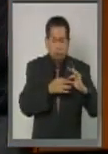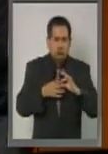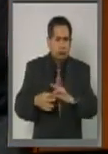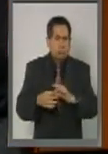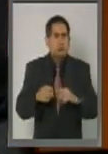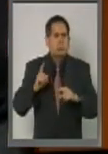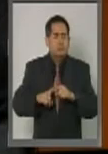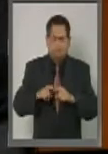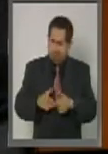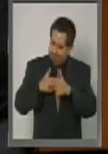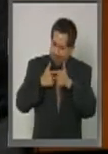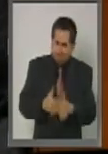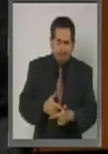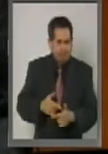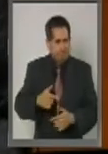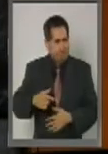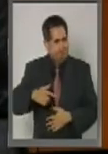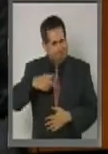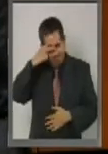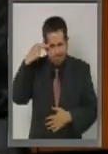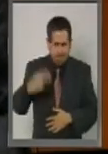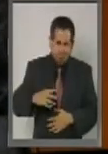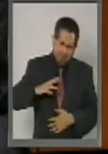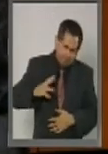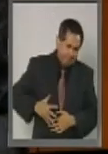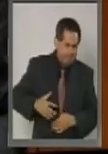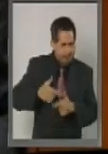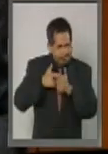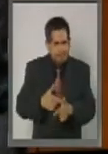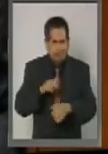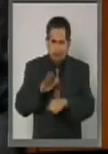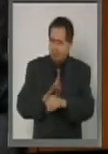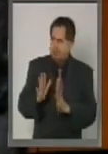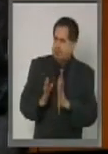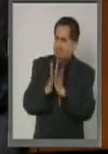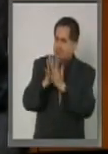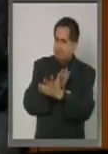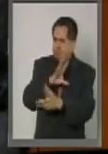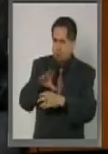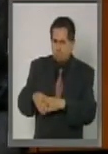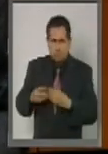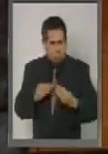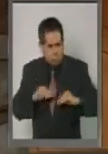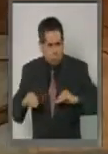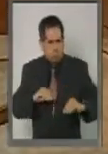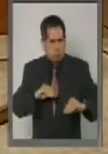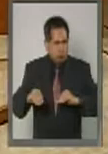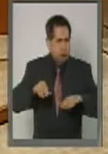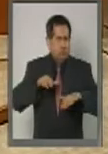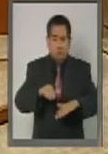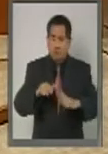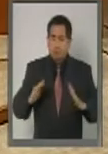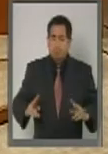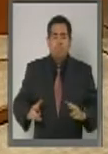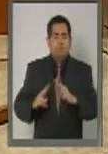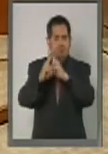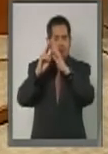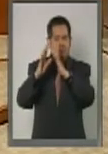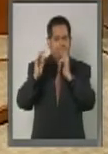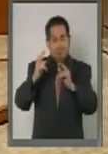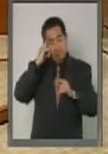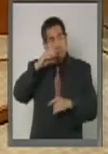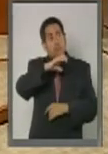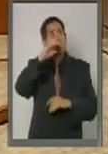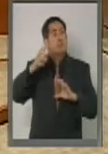y seguiremos siendo orgullosamente un participante activo en el Acuerdo de París para el combate al cambio